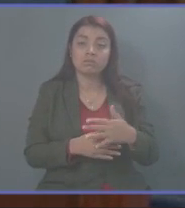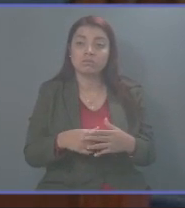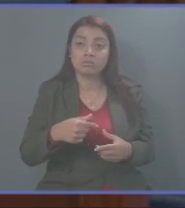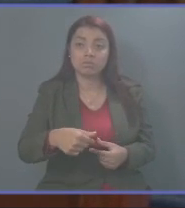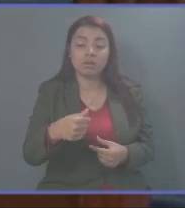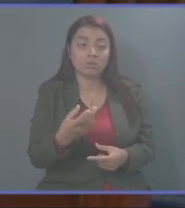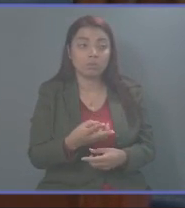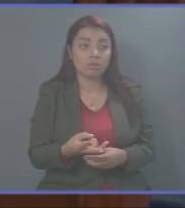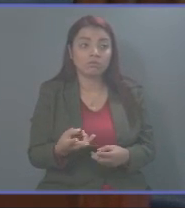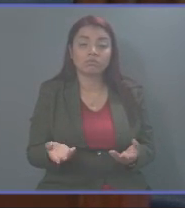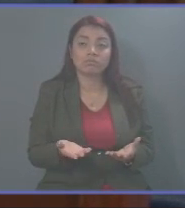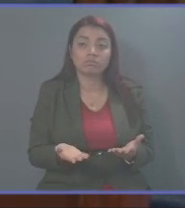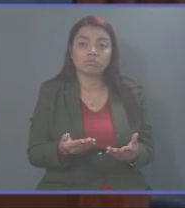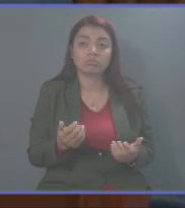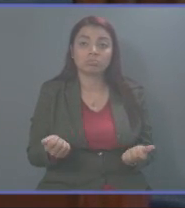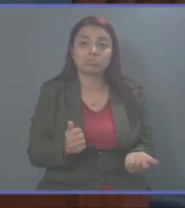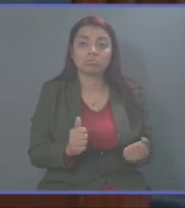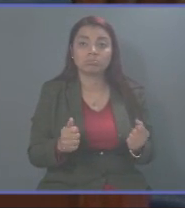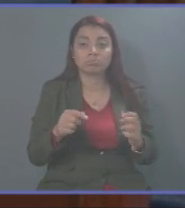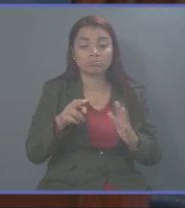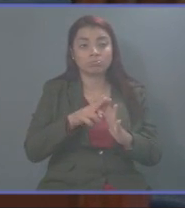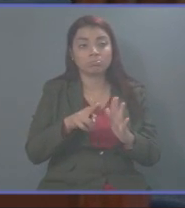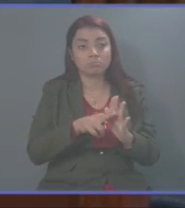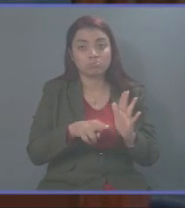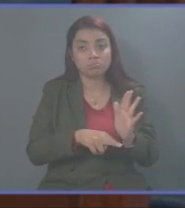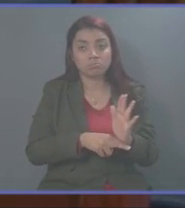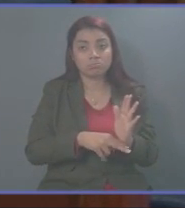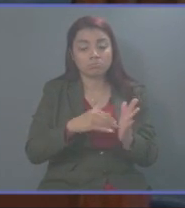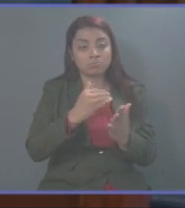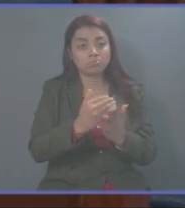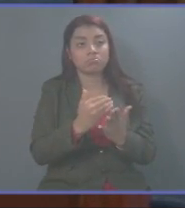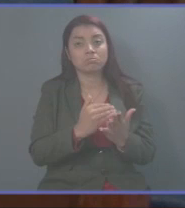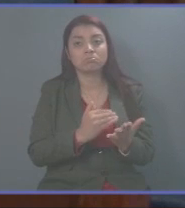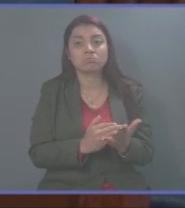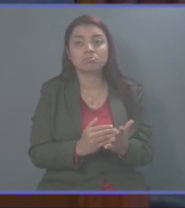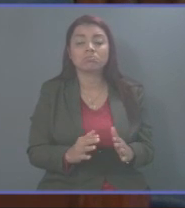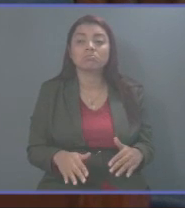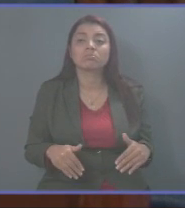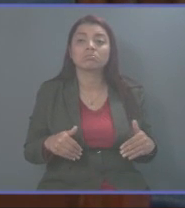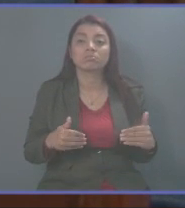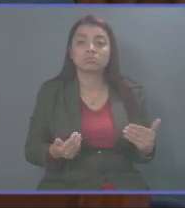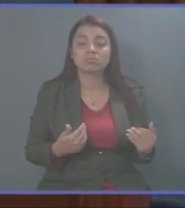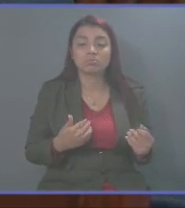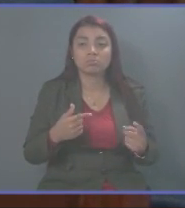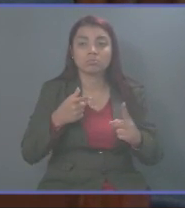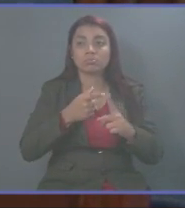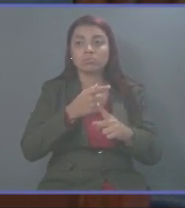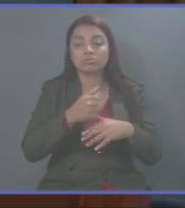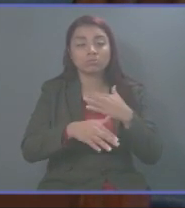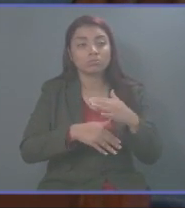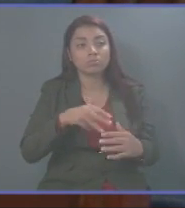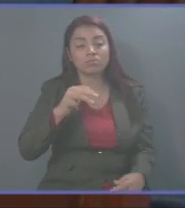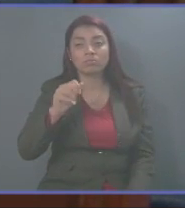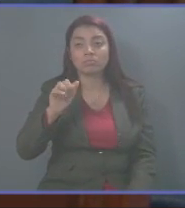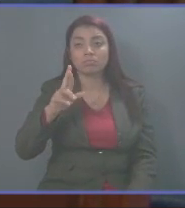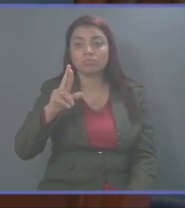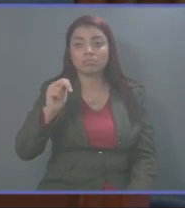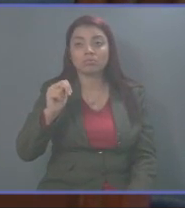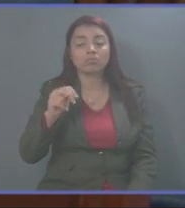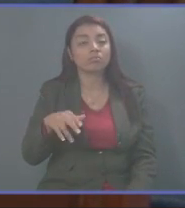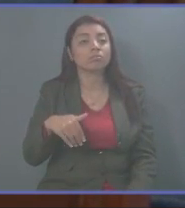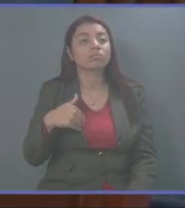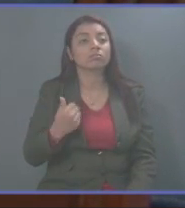gestión de residuos de conformidad a la normativa y lineamientos. Para tal fin emitirá el MAN, el